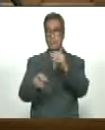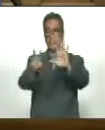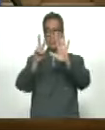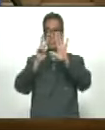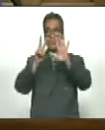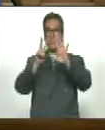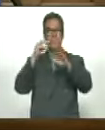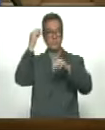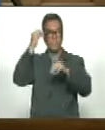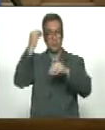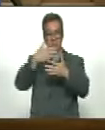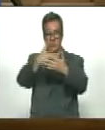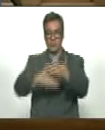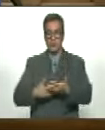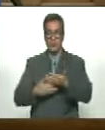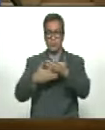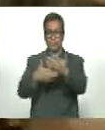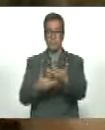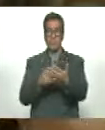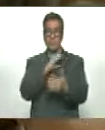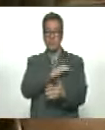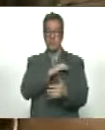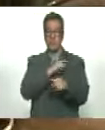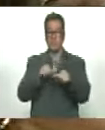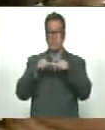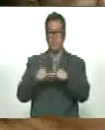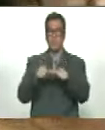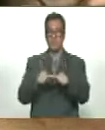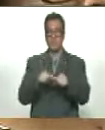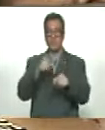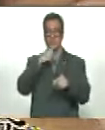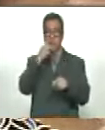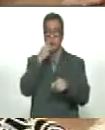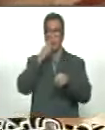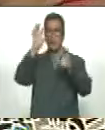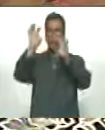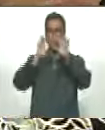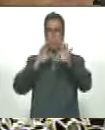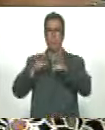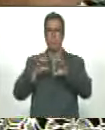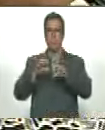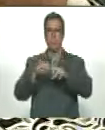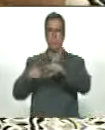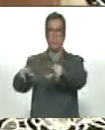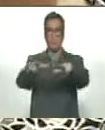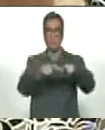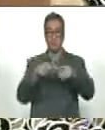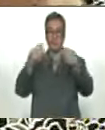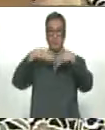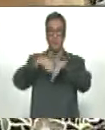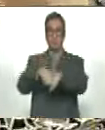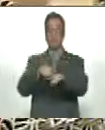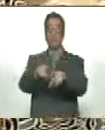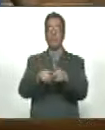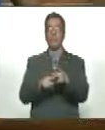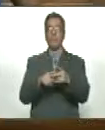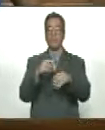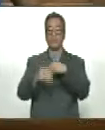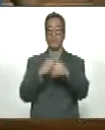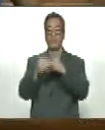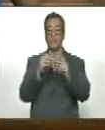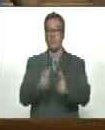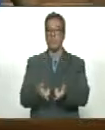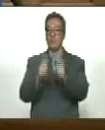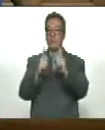7. Considerar el informe presentado por la Comisión Permanente de Política Exterior, Soberanía e Integración, mediante el cual